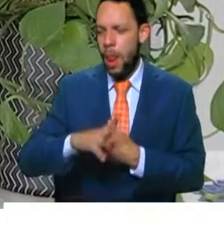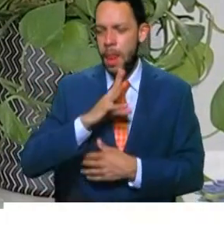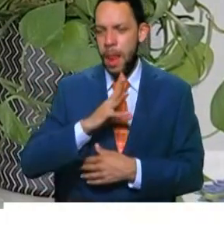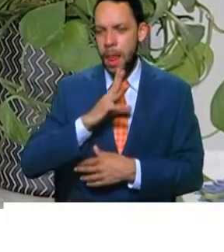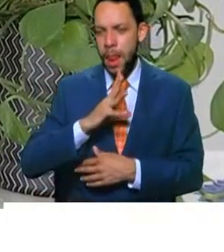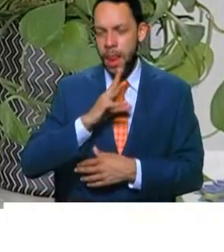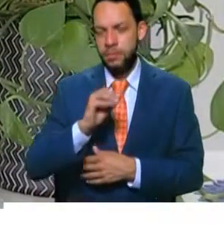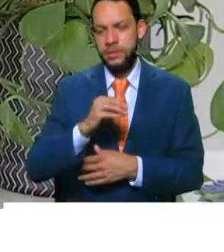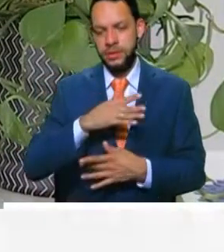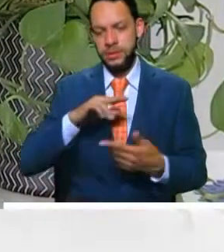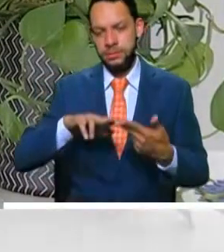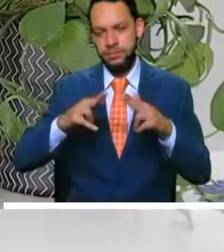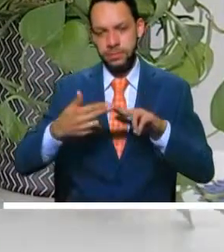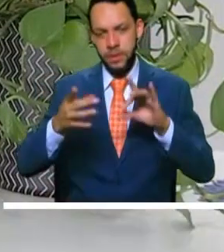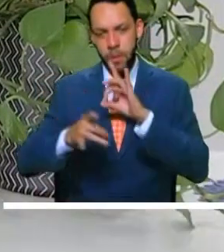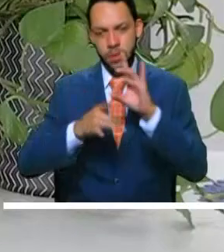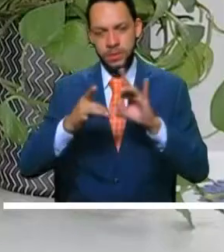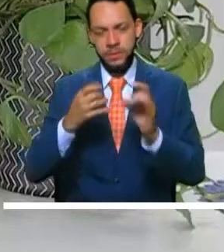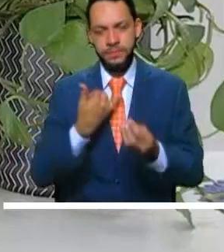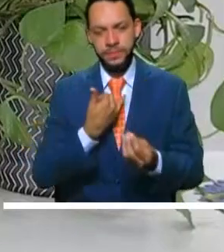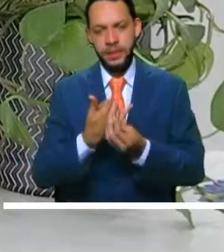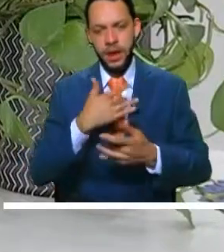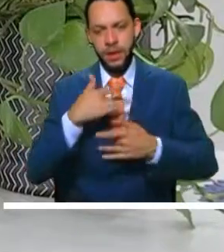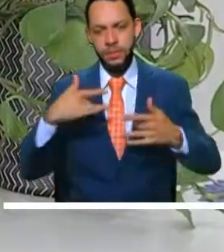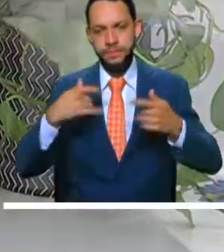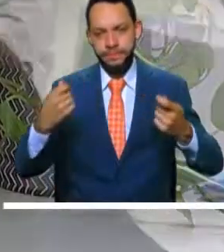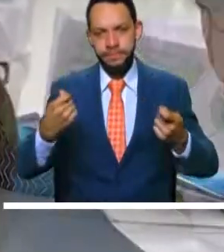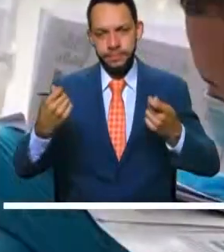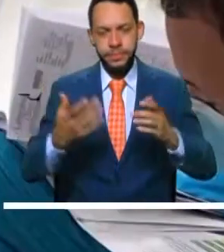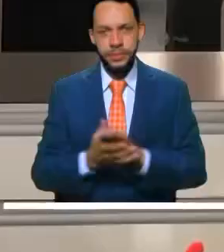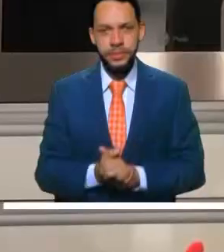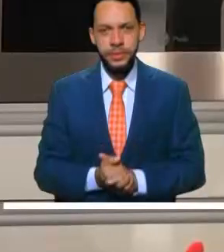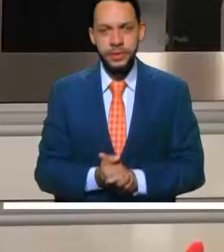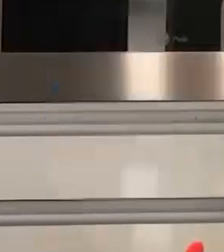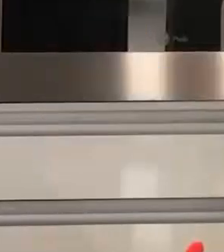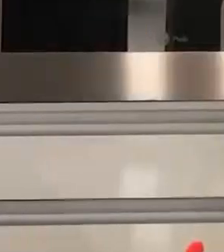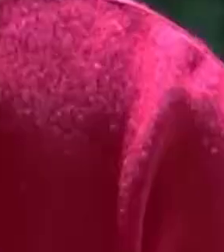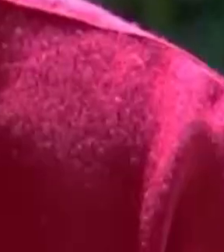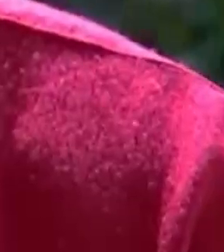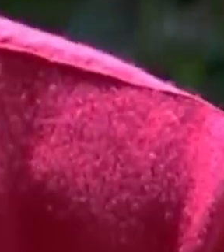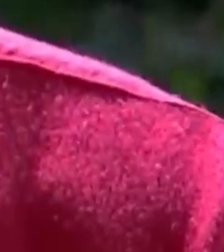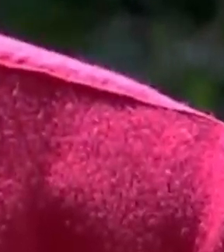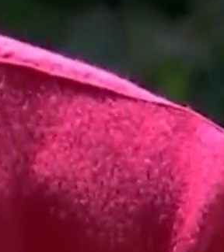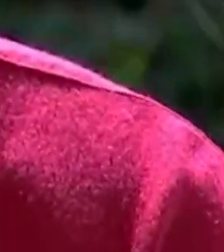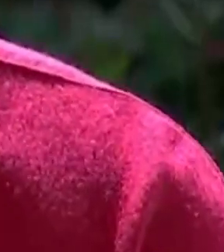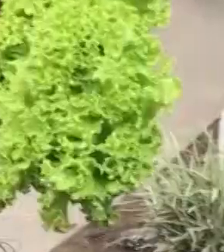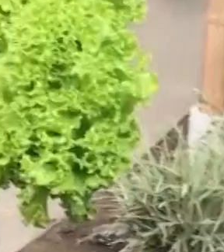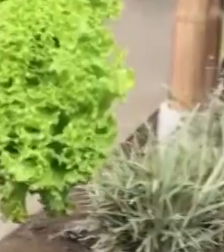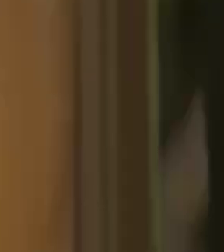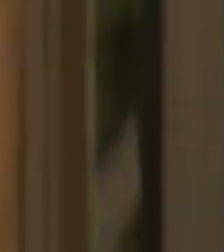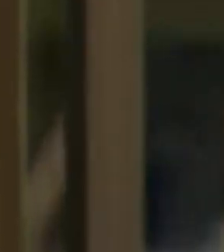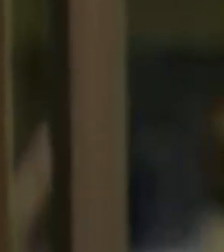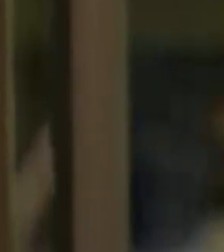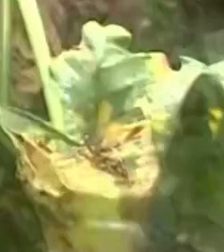concepto básico de la buena salud después de estas notas saludables. Corazón, corazón,